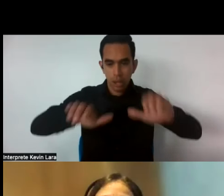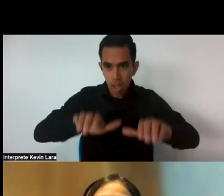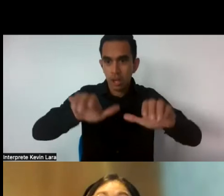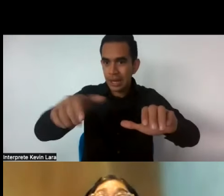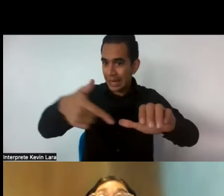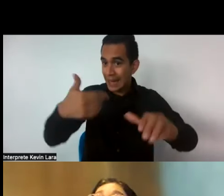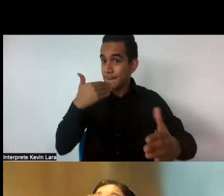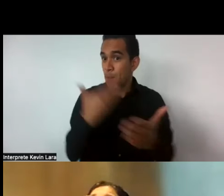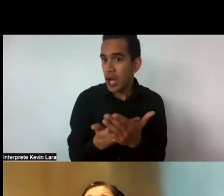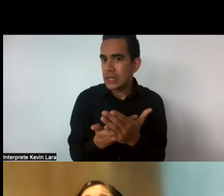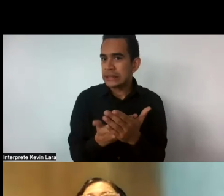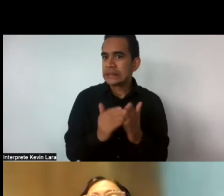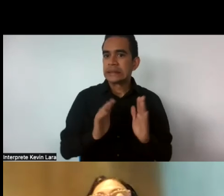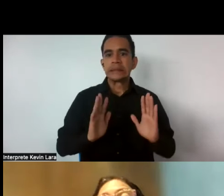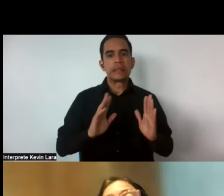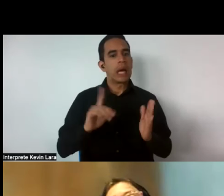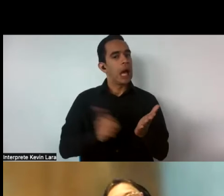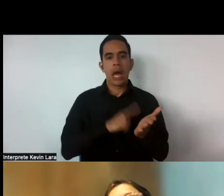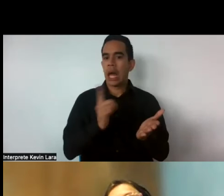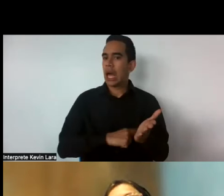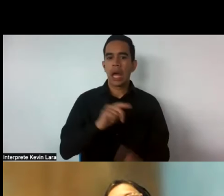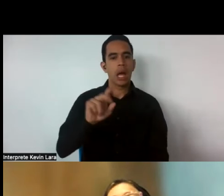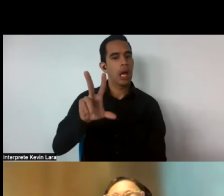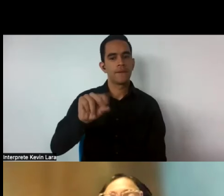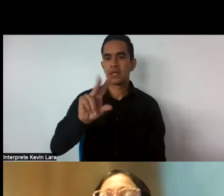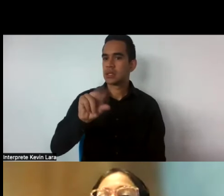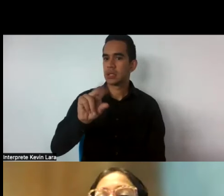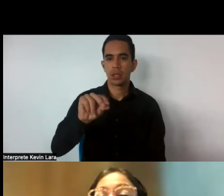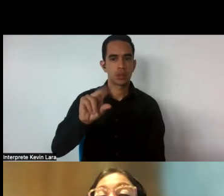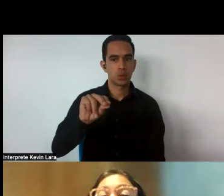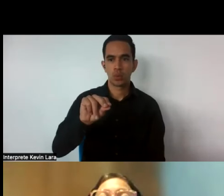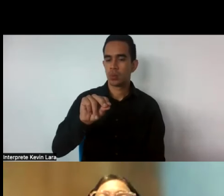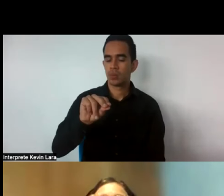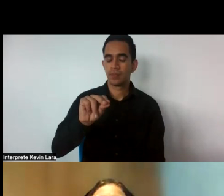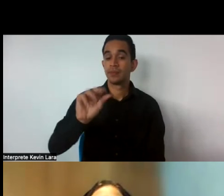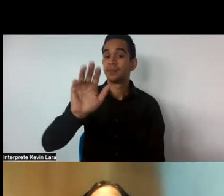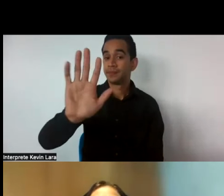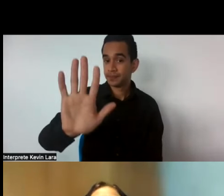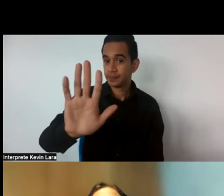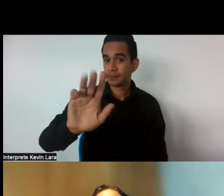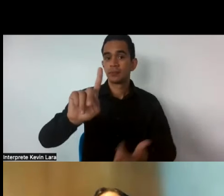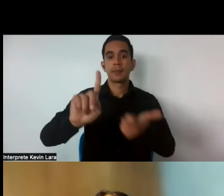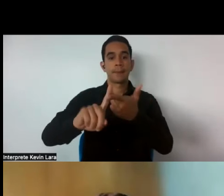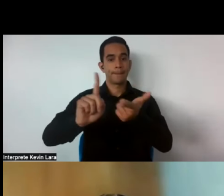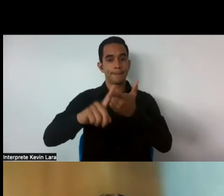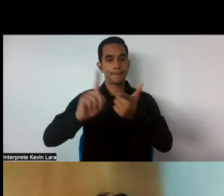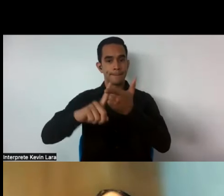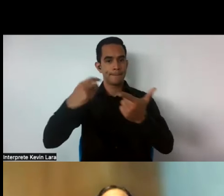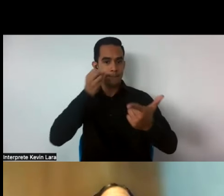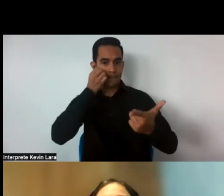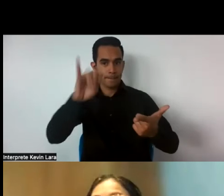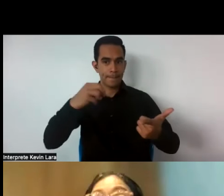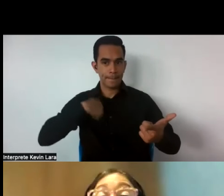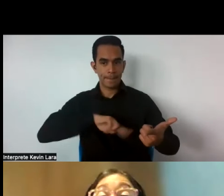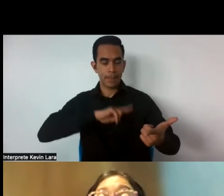Ahora bien, cuando soy demasiado racional, en ocasiones solemos